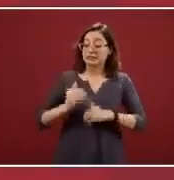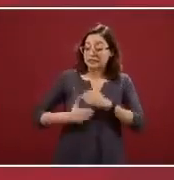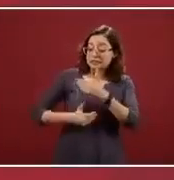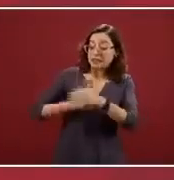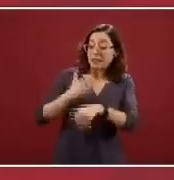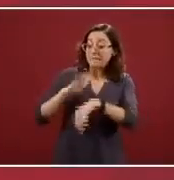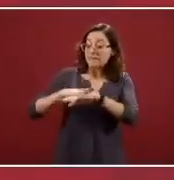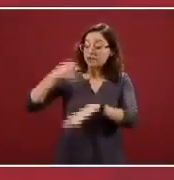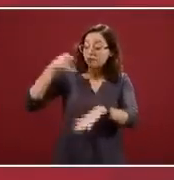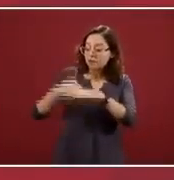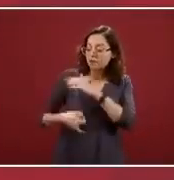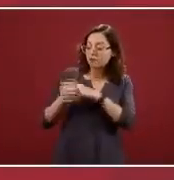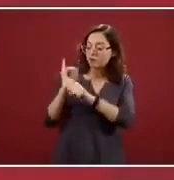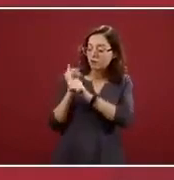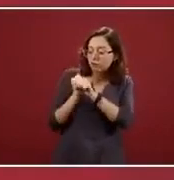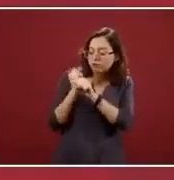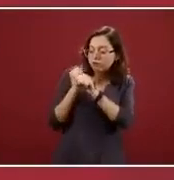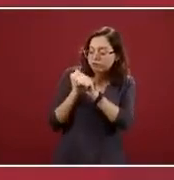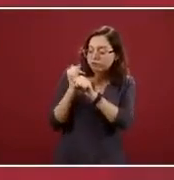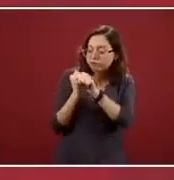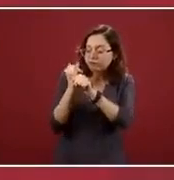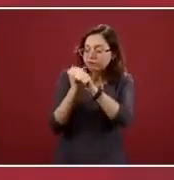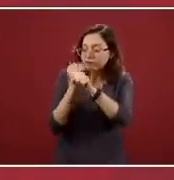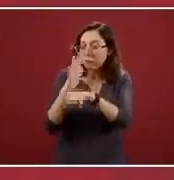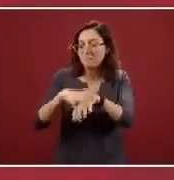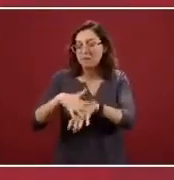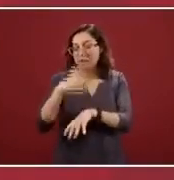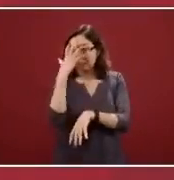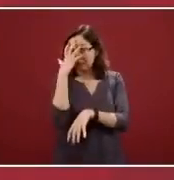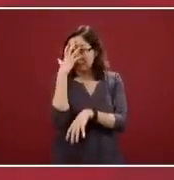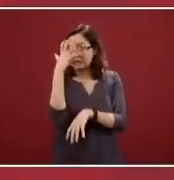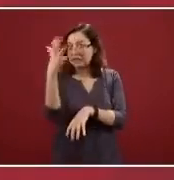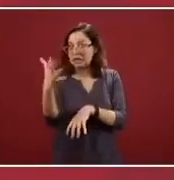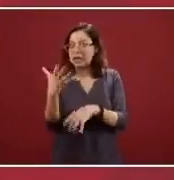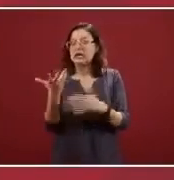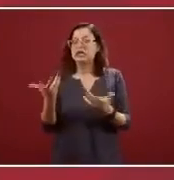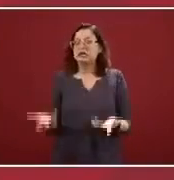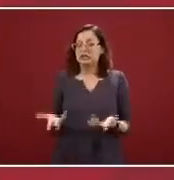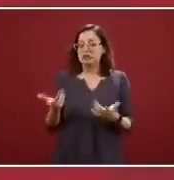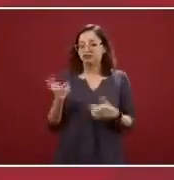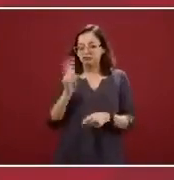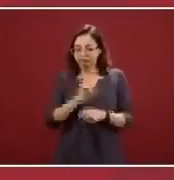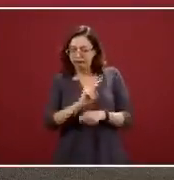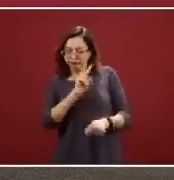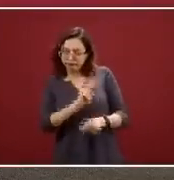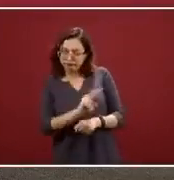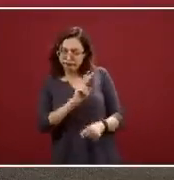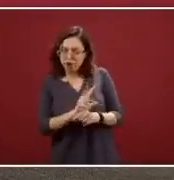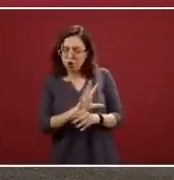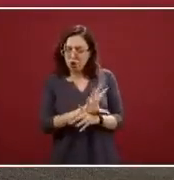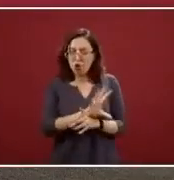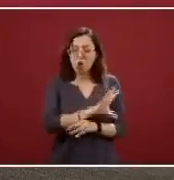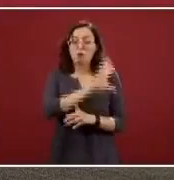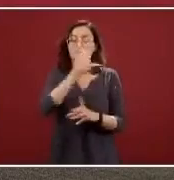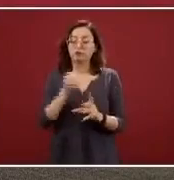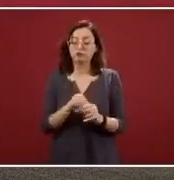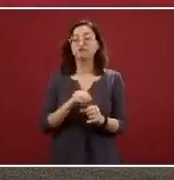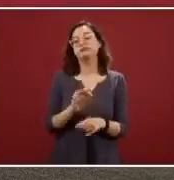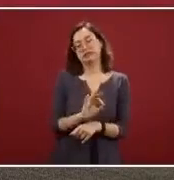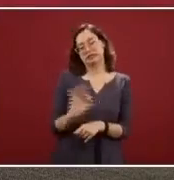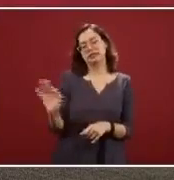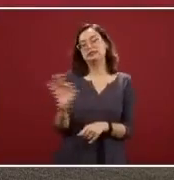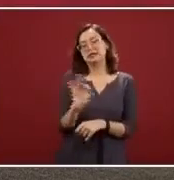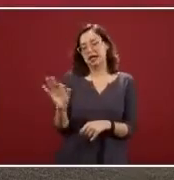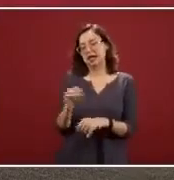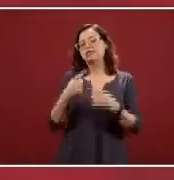investigaciones más profundas, investigaciones más serias, con buenos controles, con toda la metodología, vamos a poder empezar a